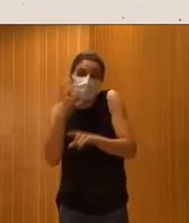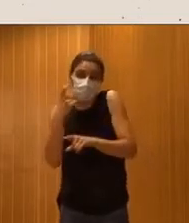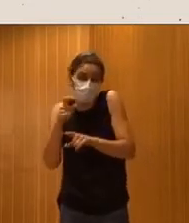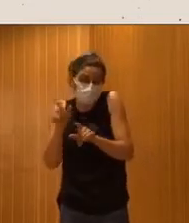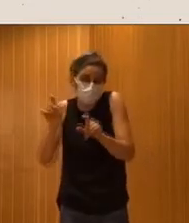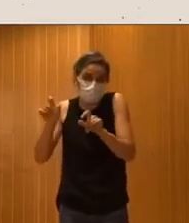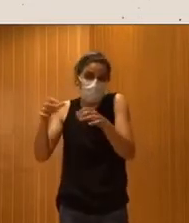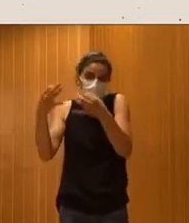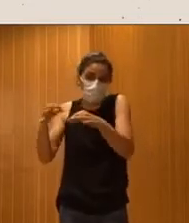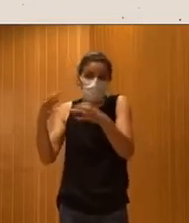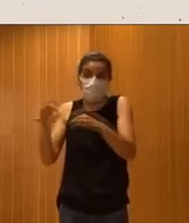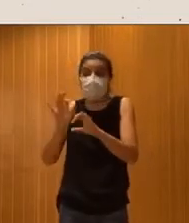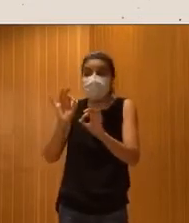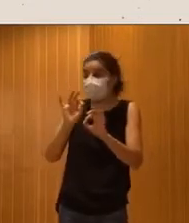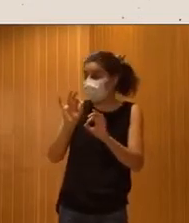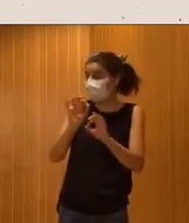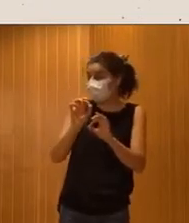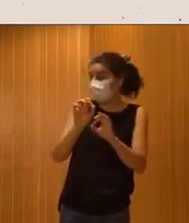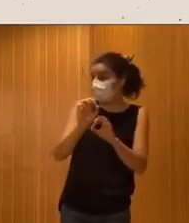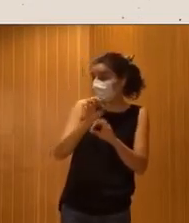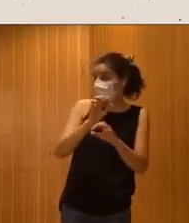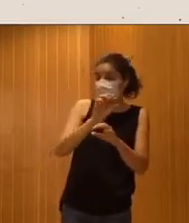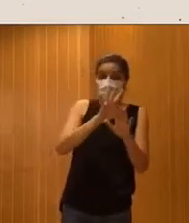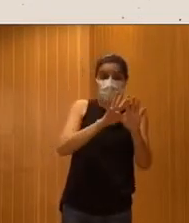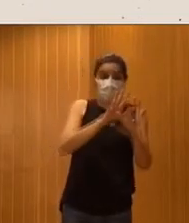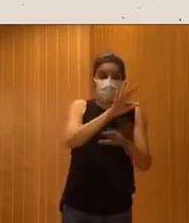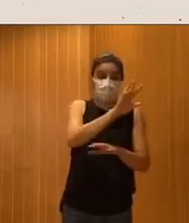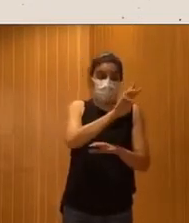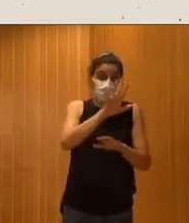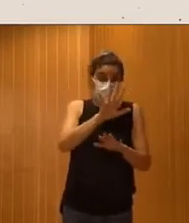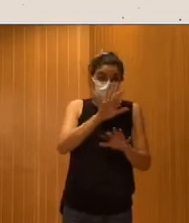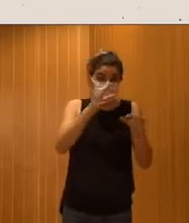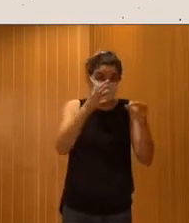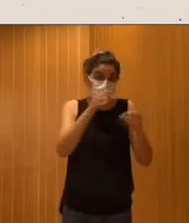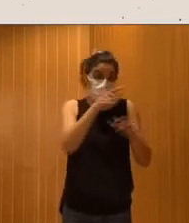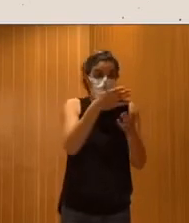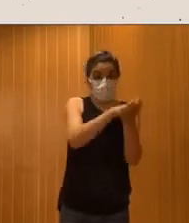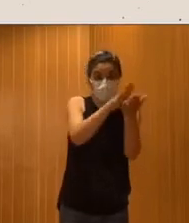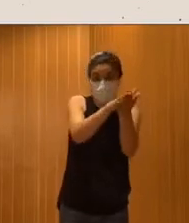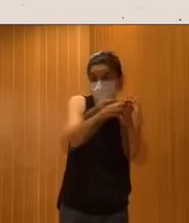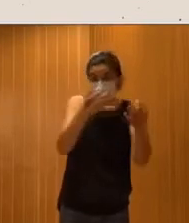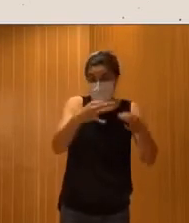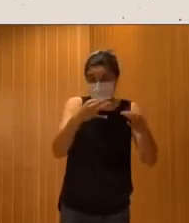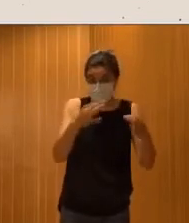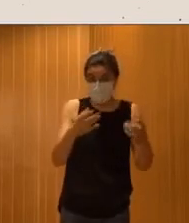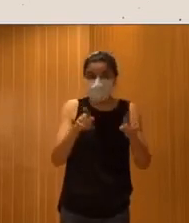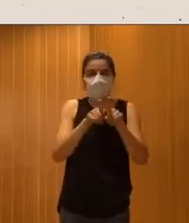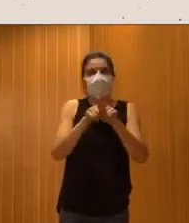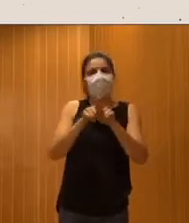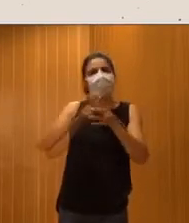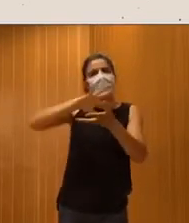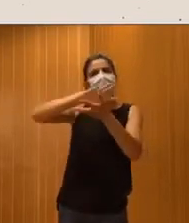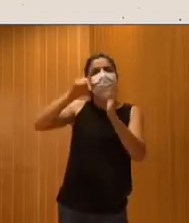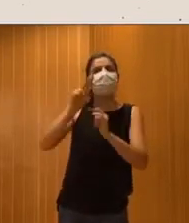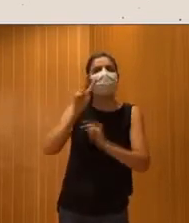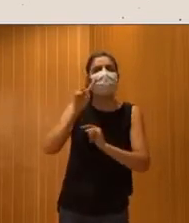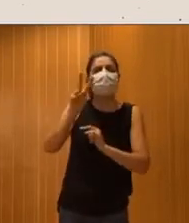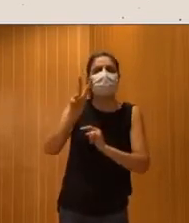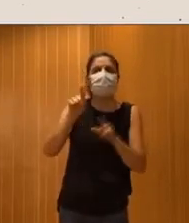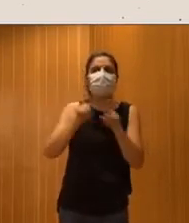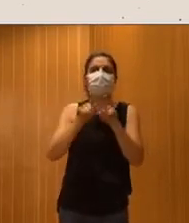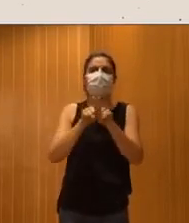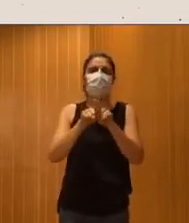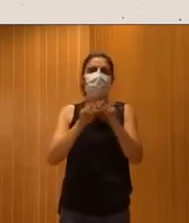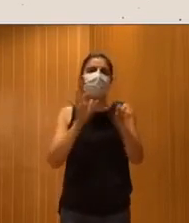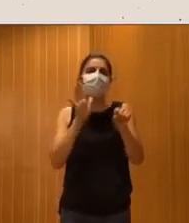que seguían tomando los neurolépticos. A mí me hace mucha gracia cuando oigo las noticias sobre